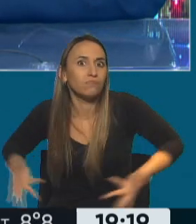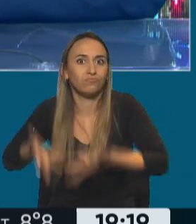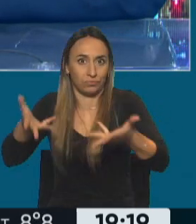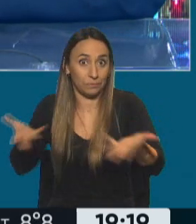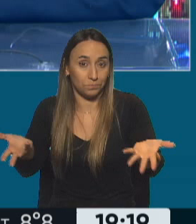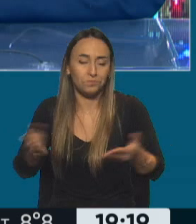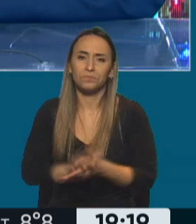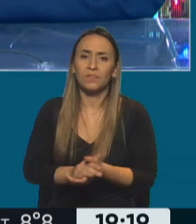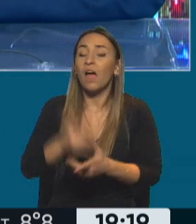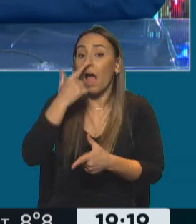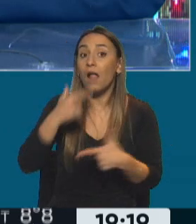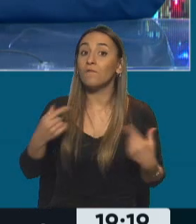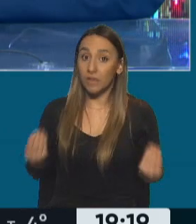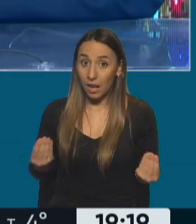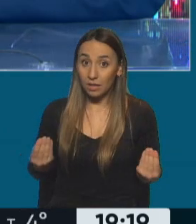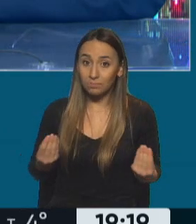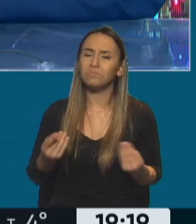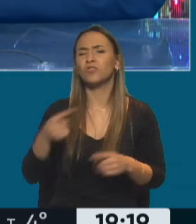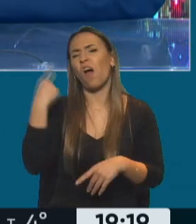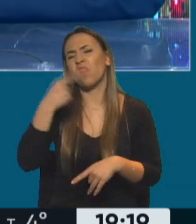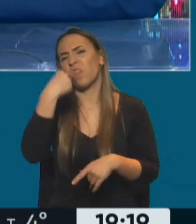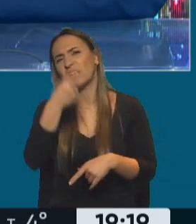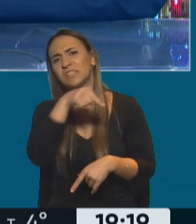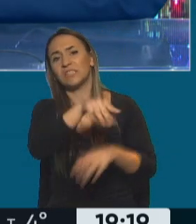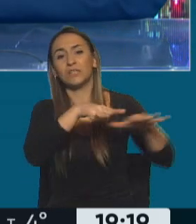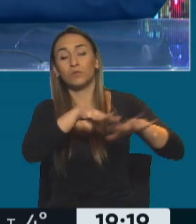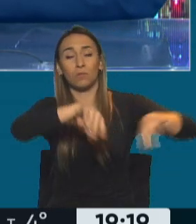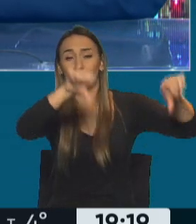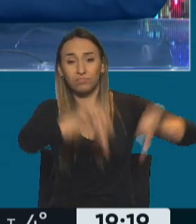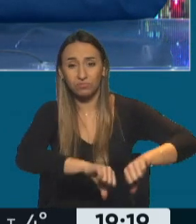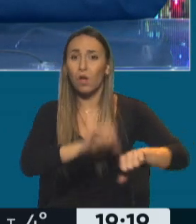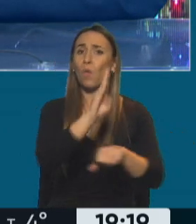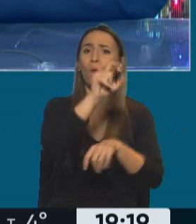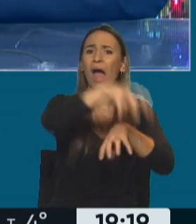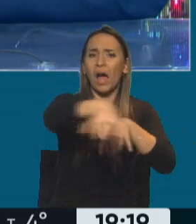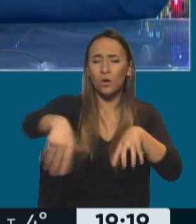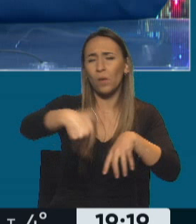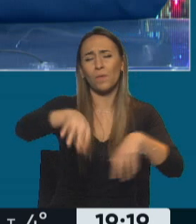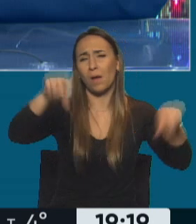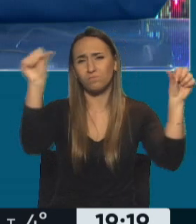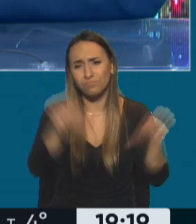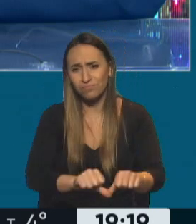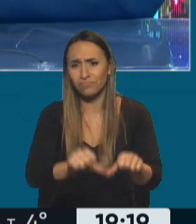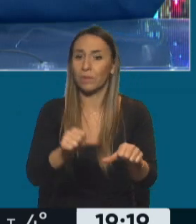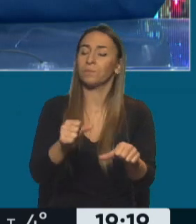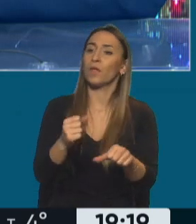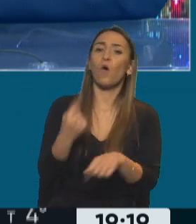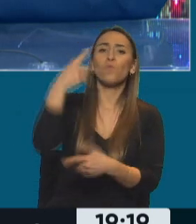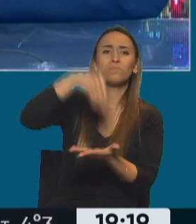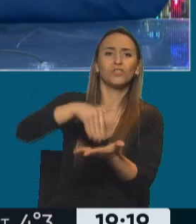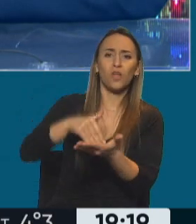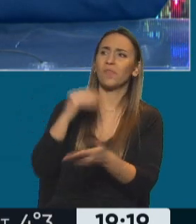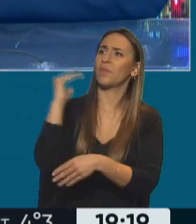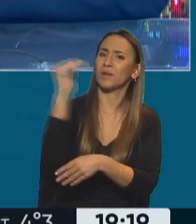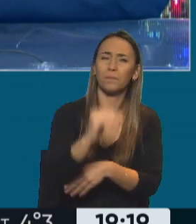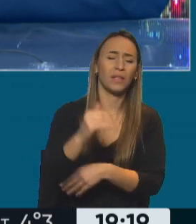Esa crisis que todos, con lo que hoy también nos dicen, que iban a quebrar todos los bancos, iban a rematar 1 millón de departamentos, no iba